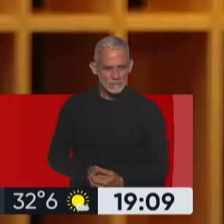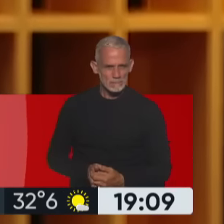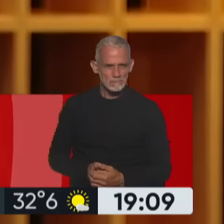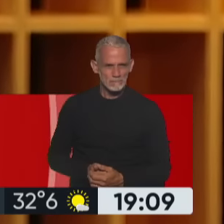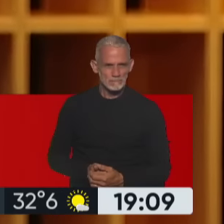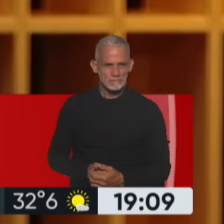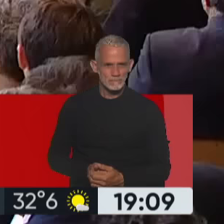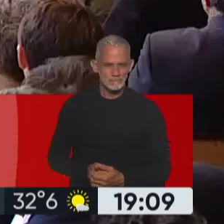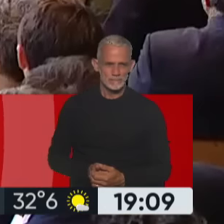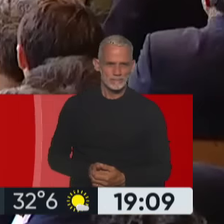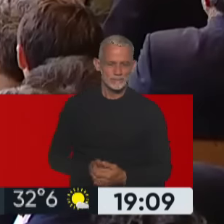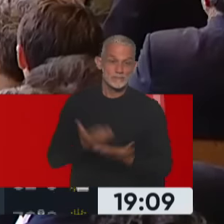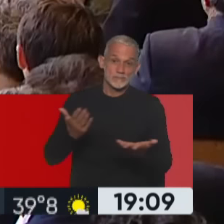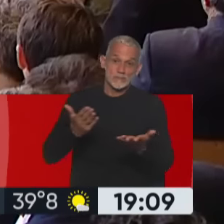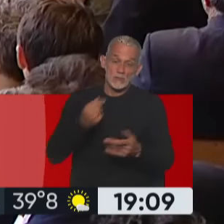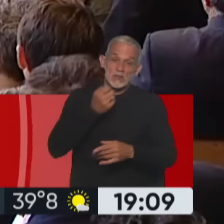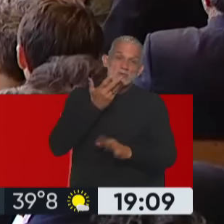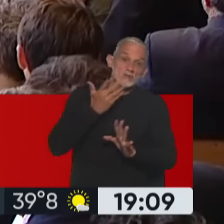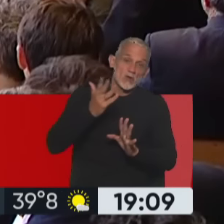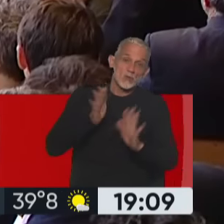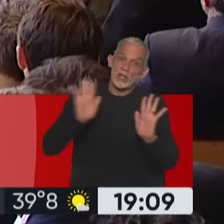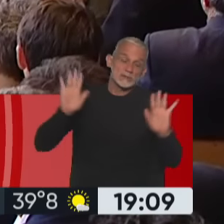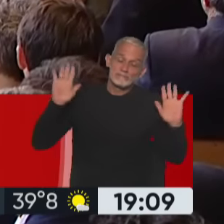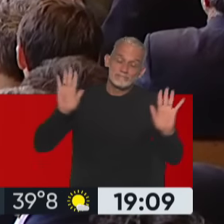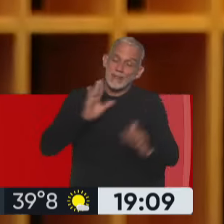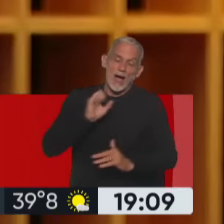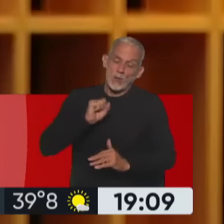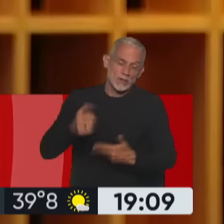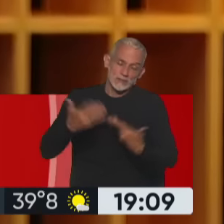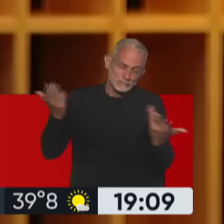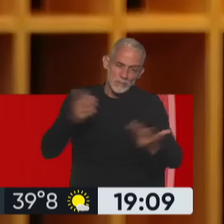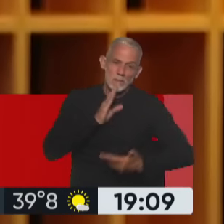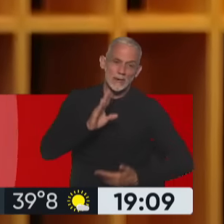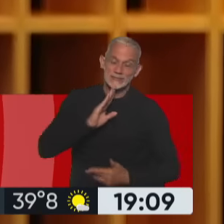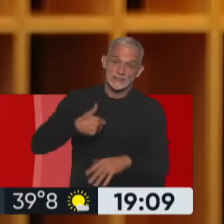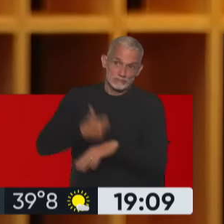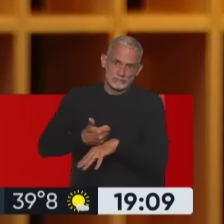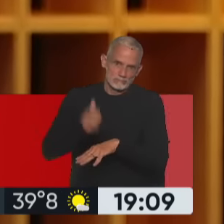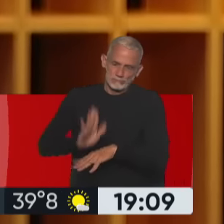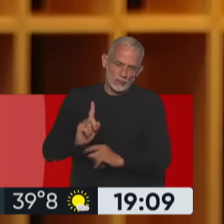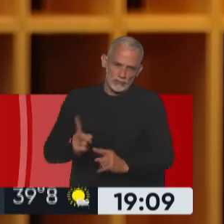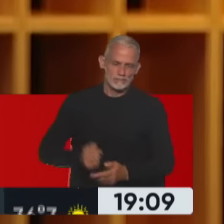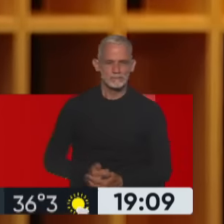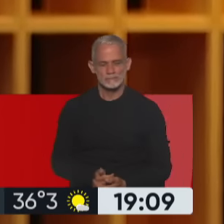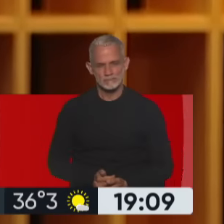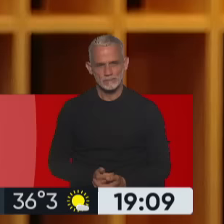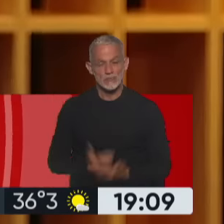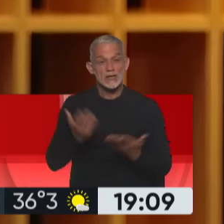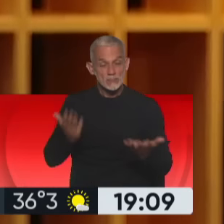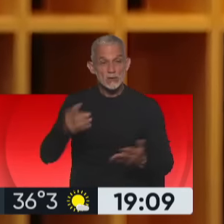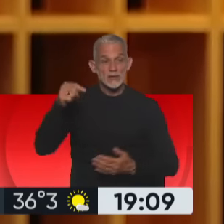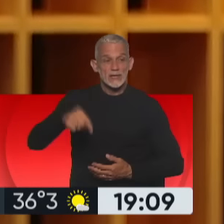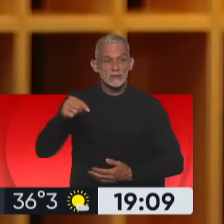el que le gusta el durazno que se banque la pelusa. Así que acá estoy. Y